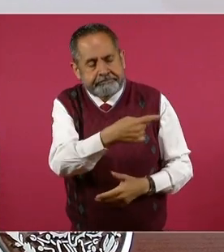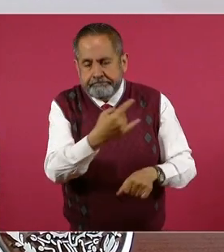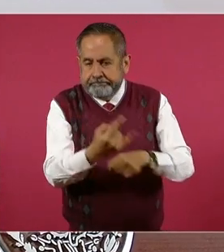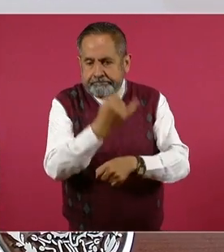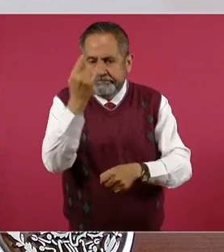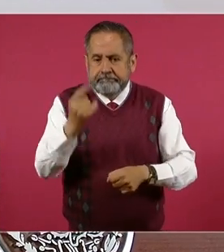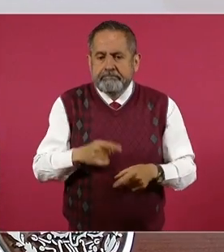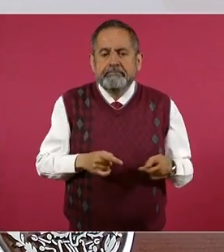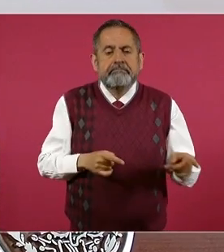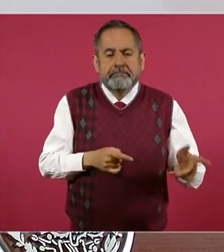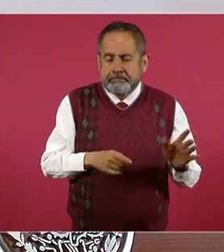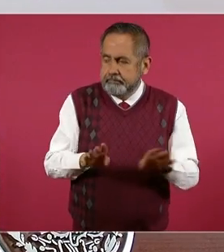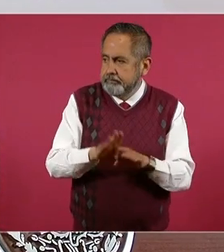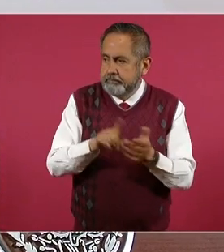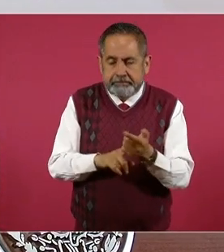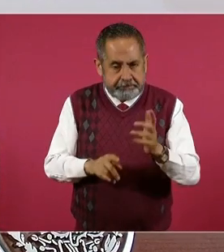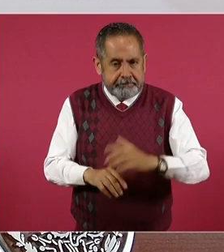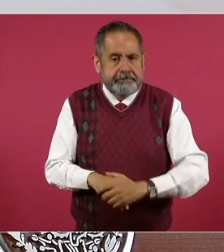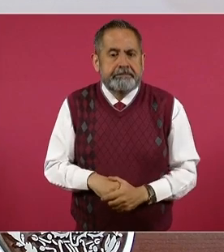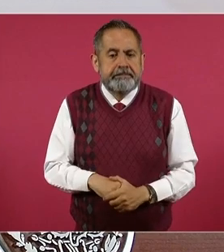el beneficio para los de arriba.